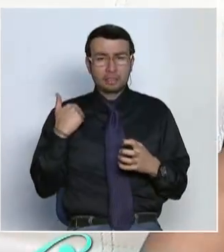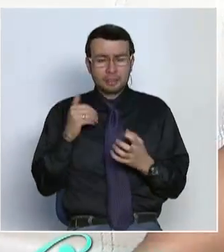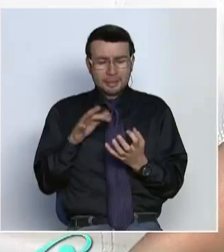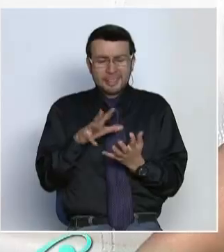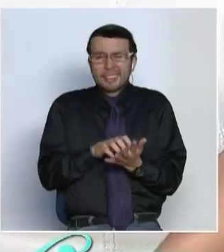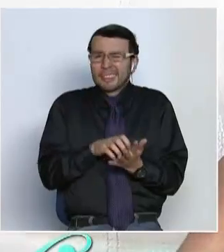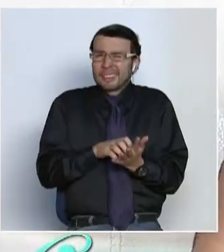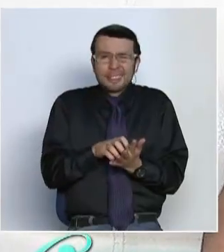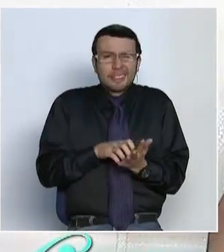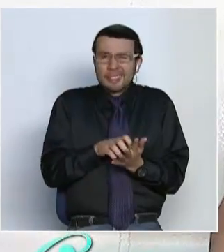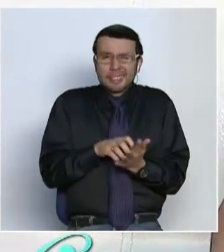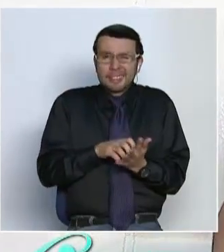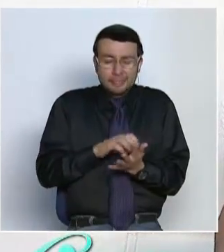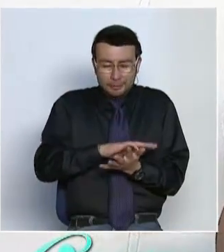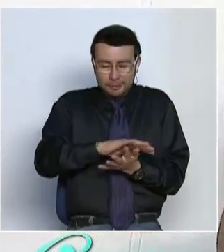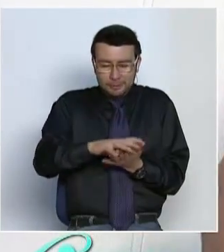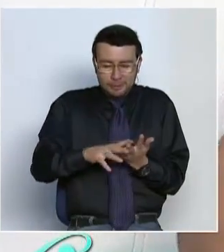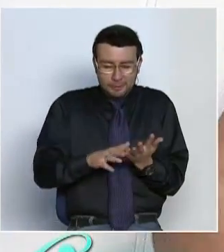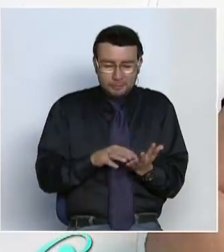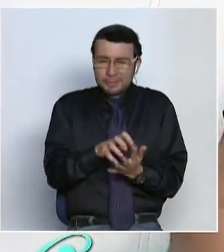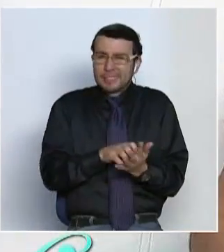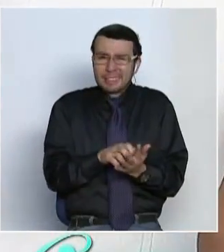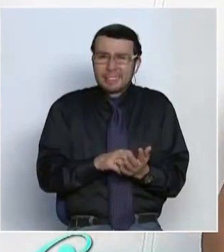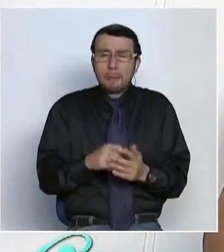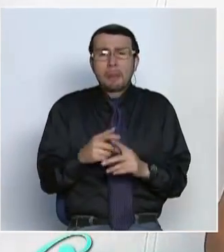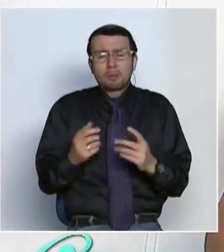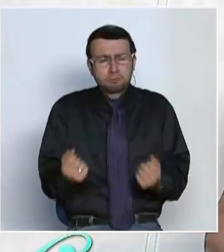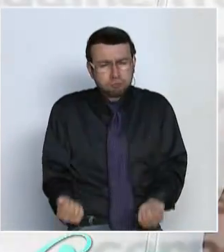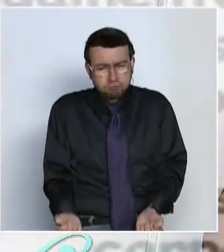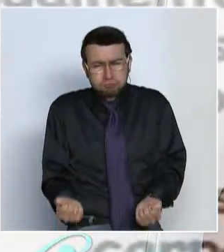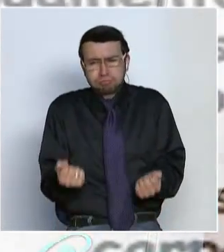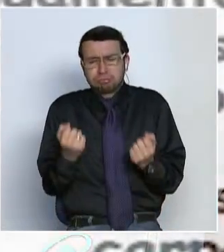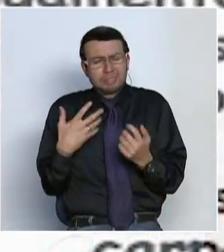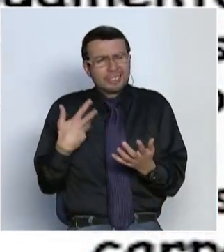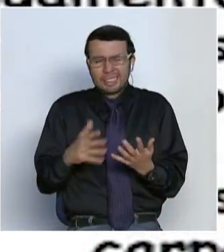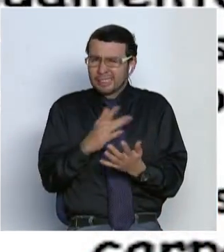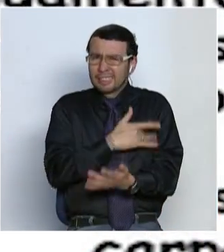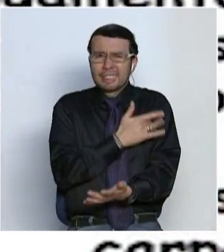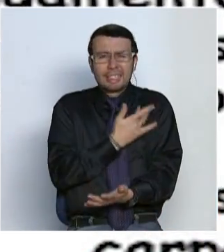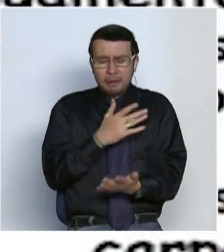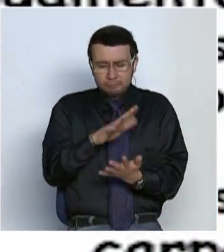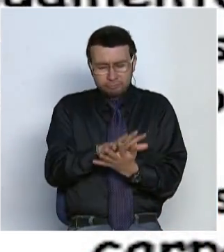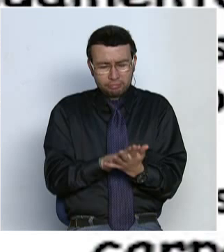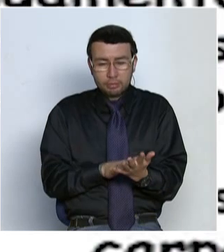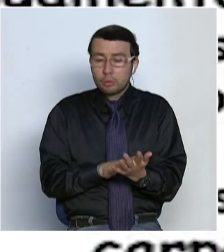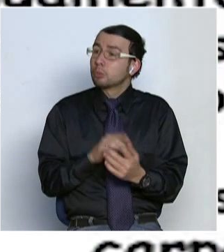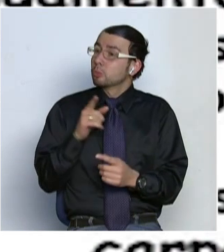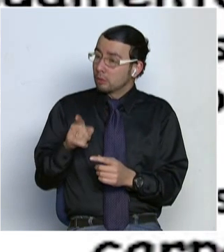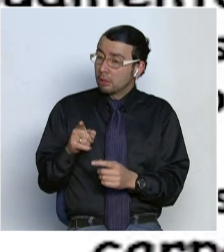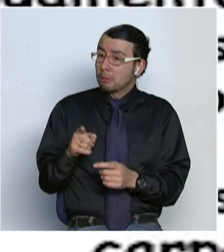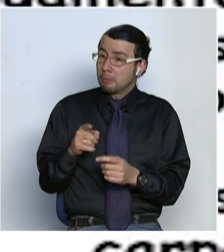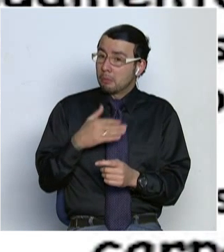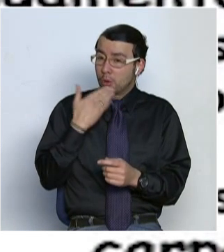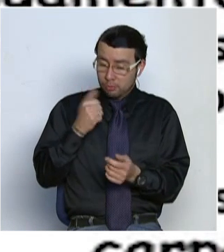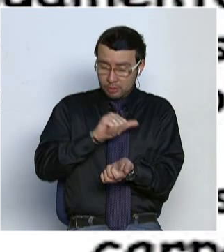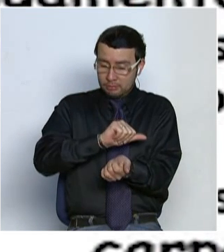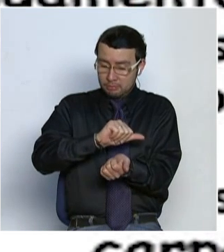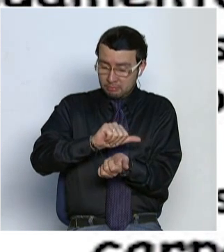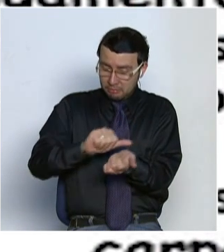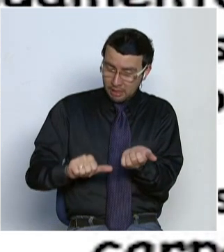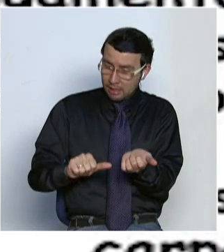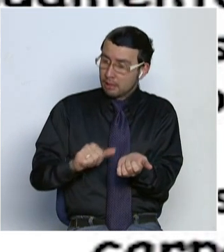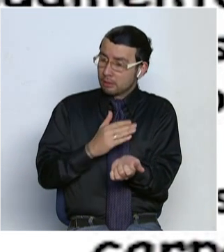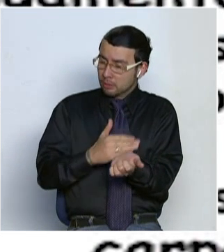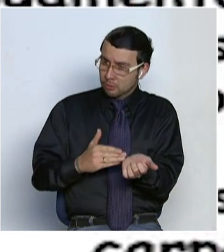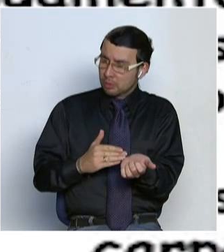eso le da como peso a uno en las manos y eso es muy fastidioso. ¿Usted mejoró del otro síntoma cuando le operaron sus manos? Sí,